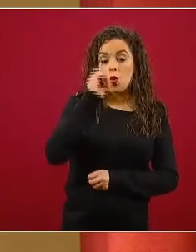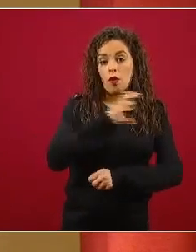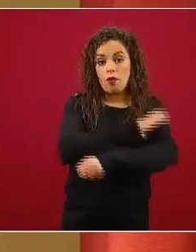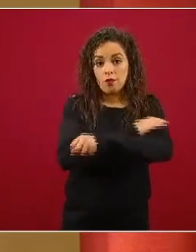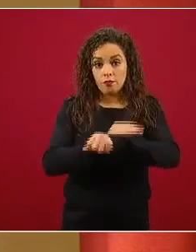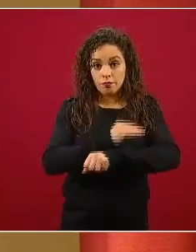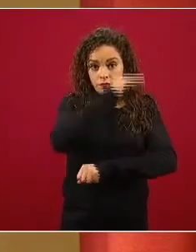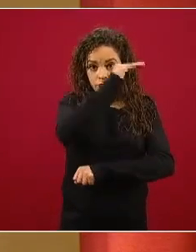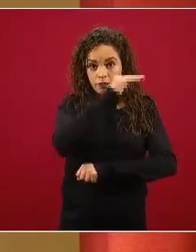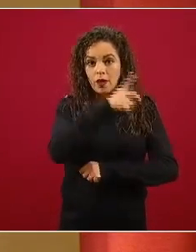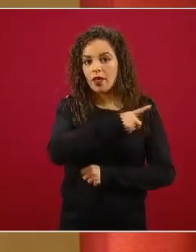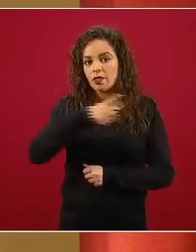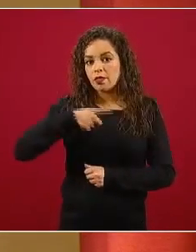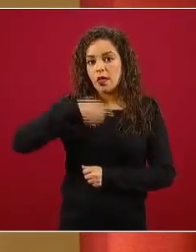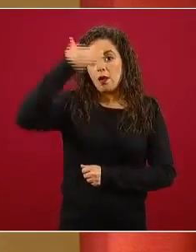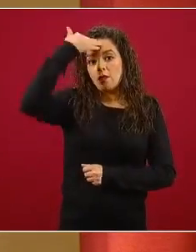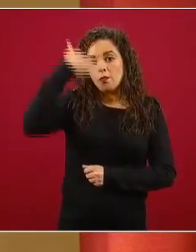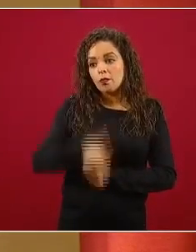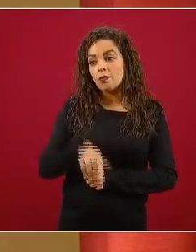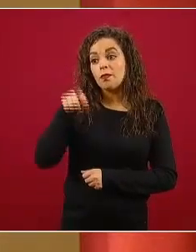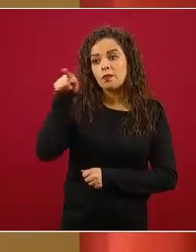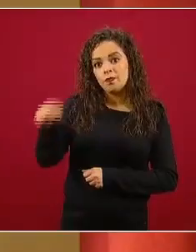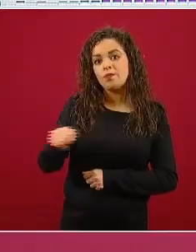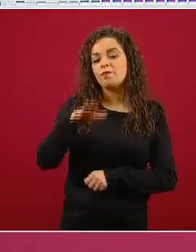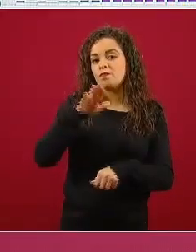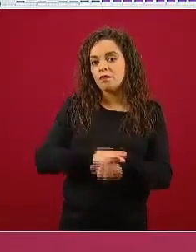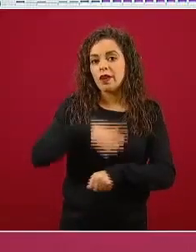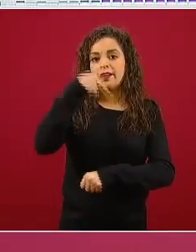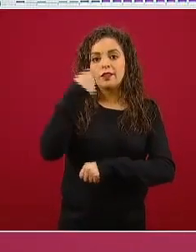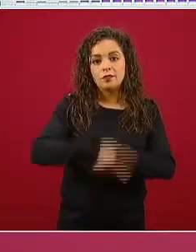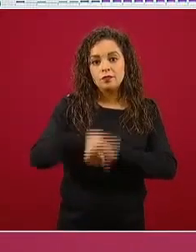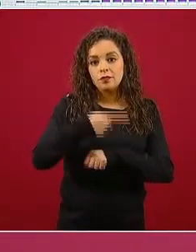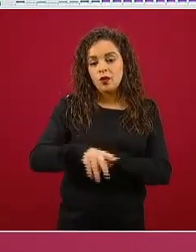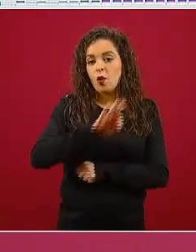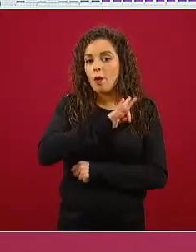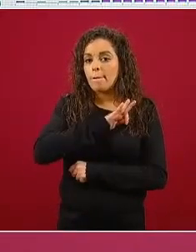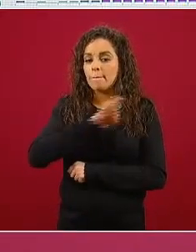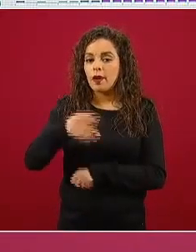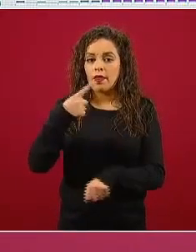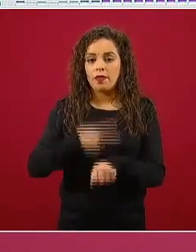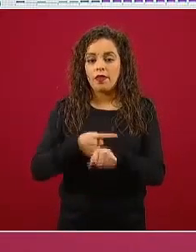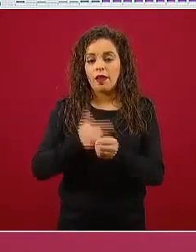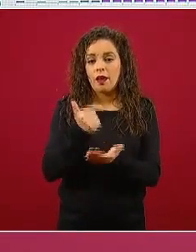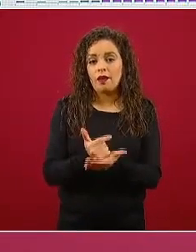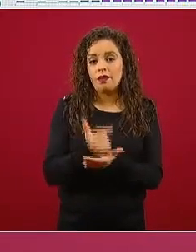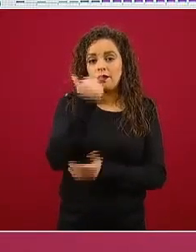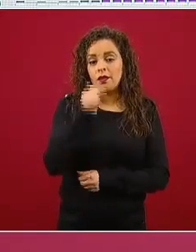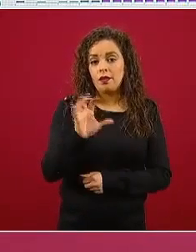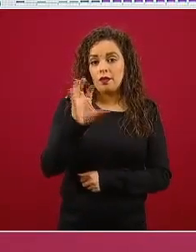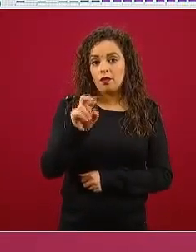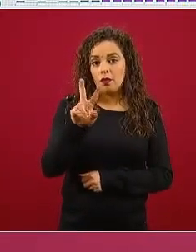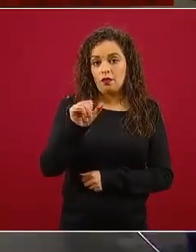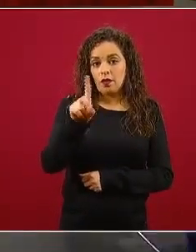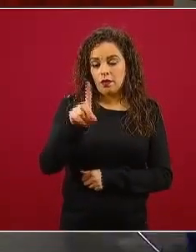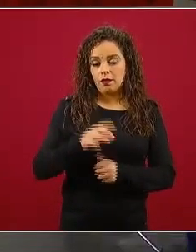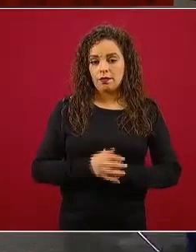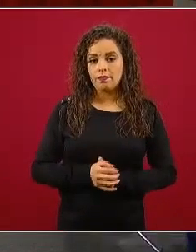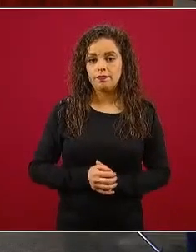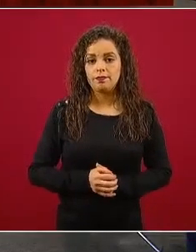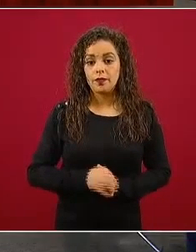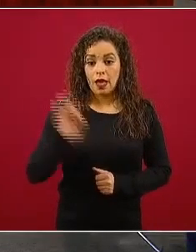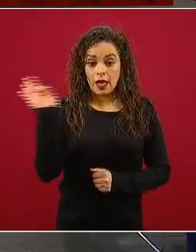persona con riesgo mayor de complicaciones de COVID. Entonces, si llegara a presentar los síntomas de